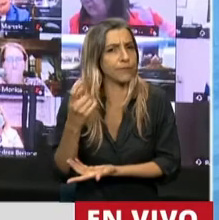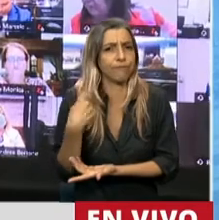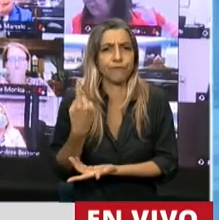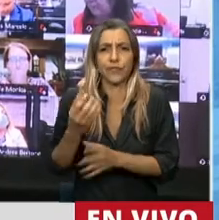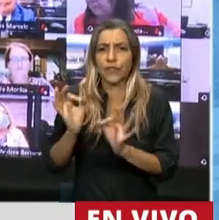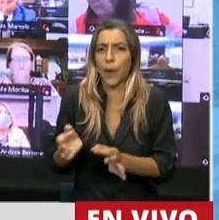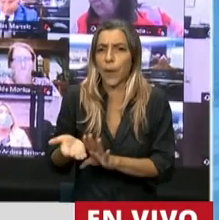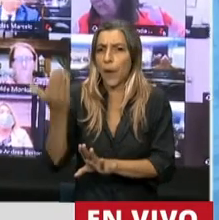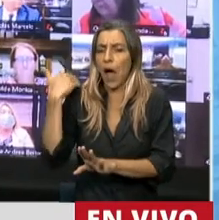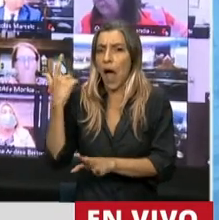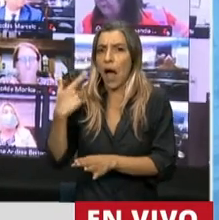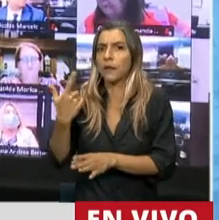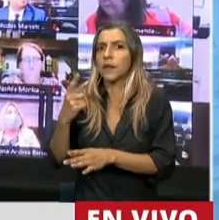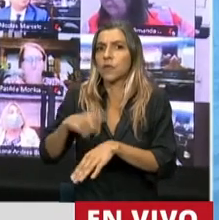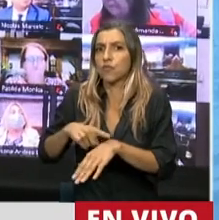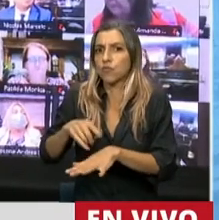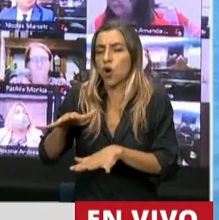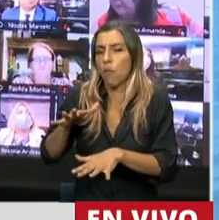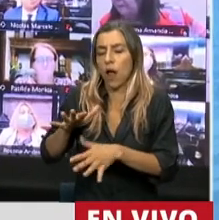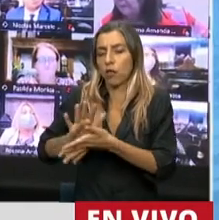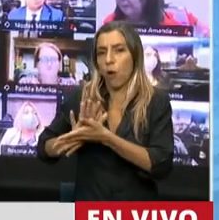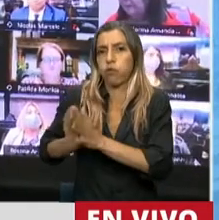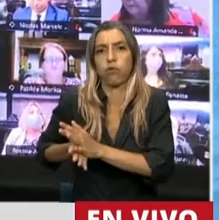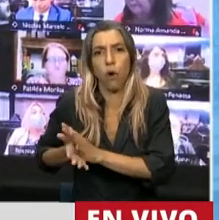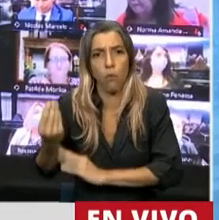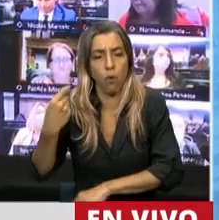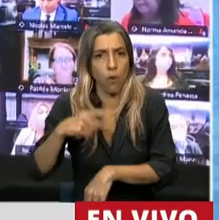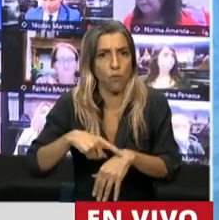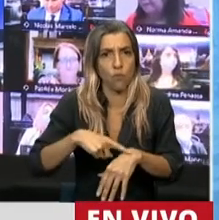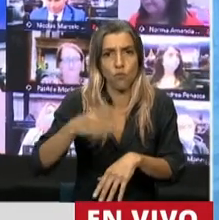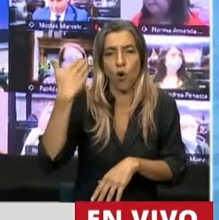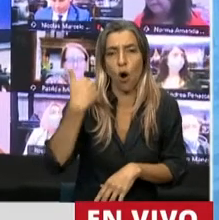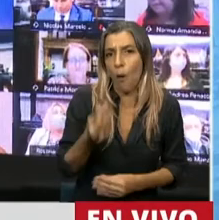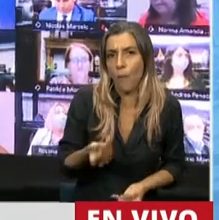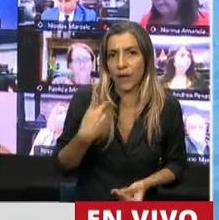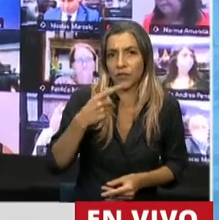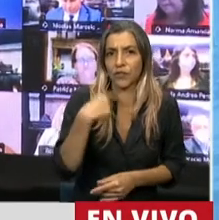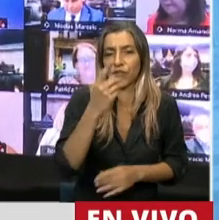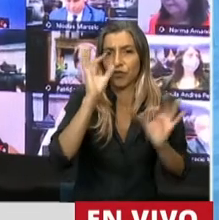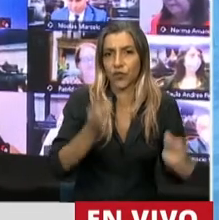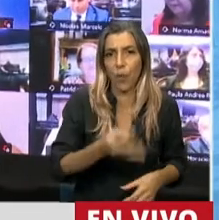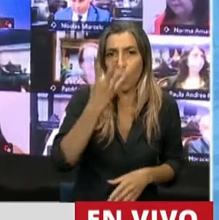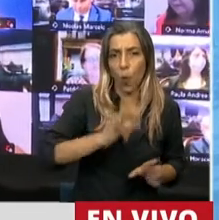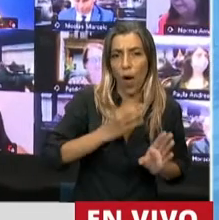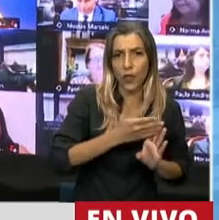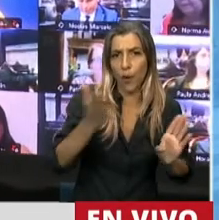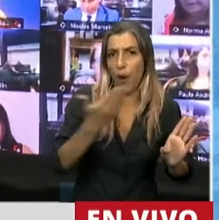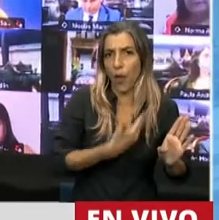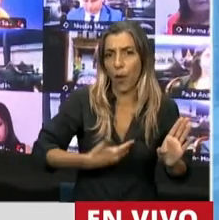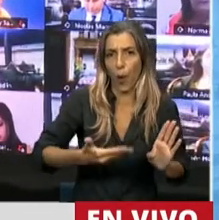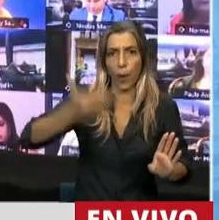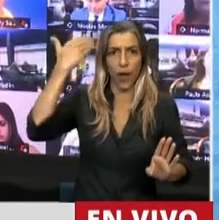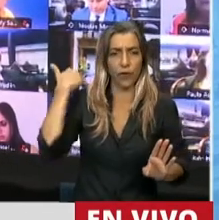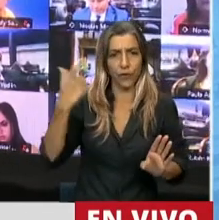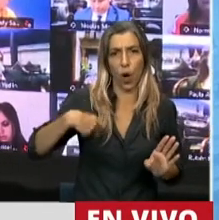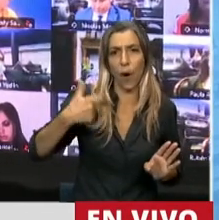vaciamiento donde en apenas 4 años se pasó de un superávit de 1.500 millones a un déficit de 4.000 millones de pesos, casi un vaciamiento de la